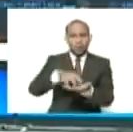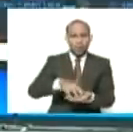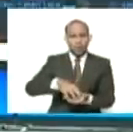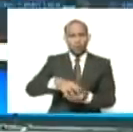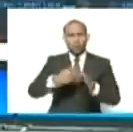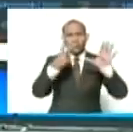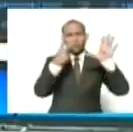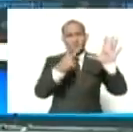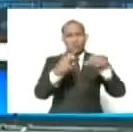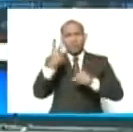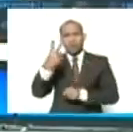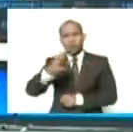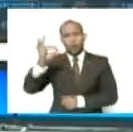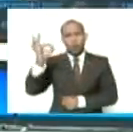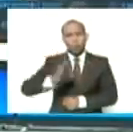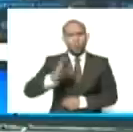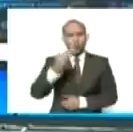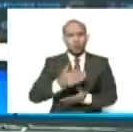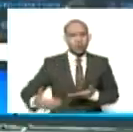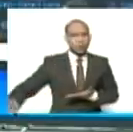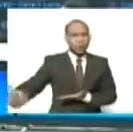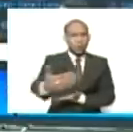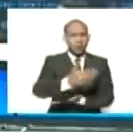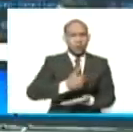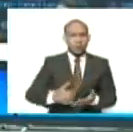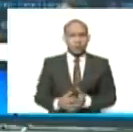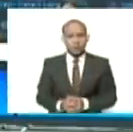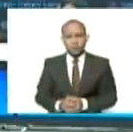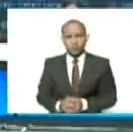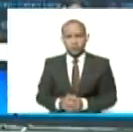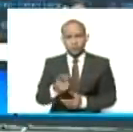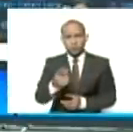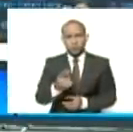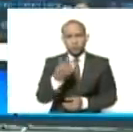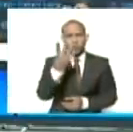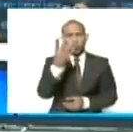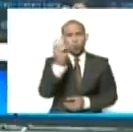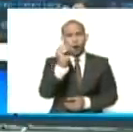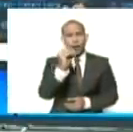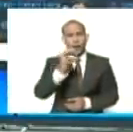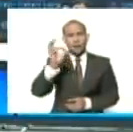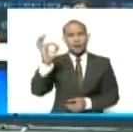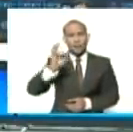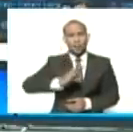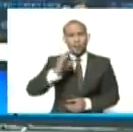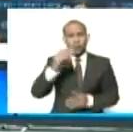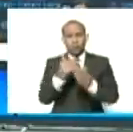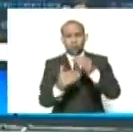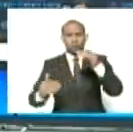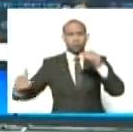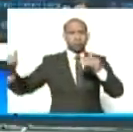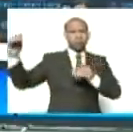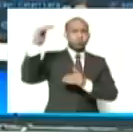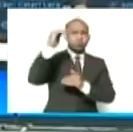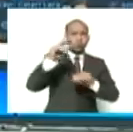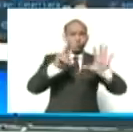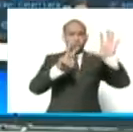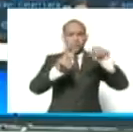el 72% del ingreso. Eso llegó a ser del 40% hace un año exactamente.